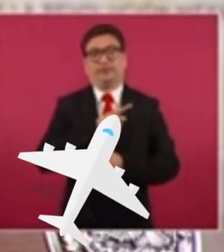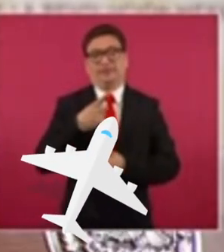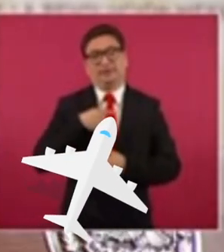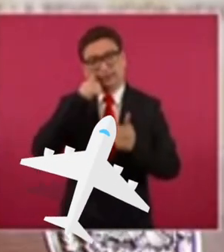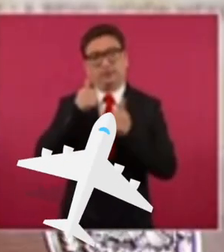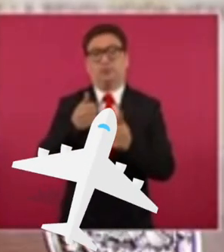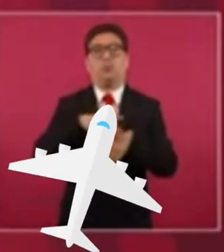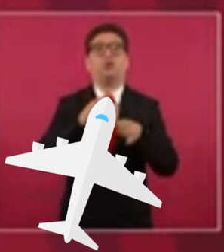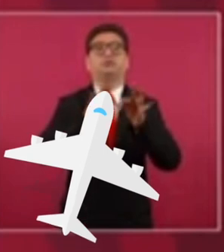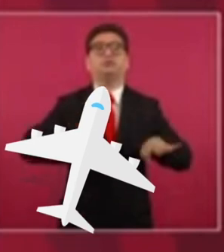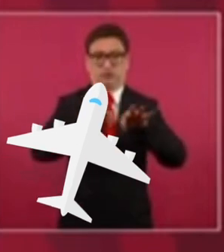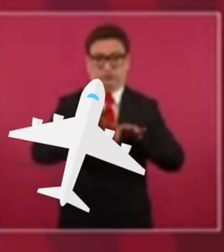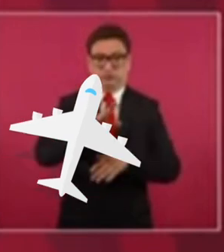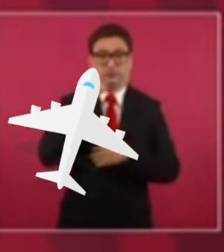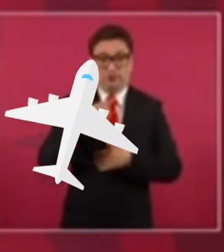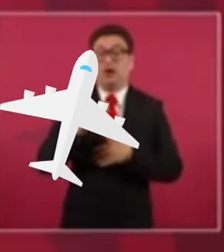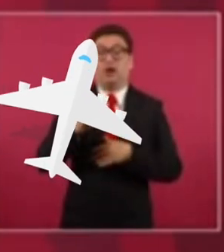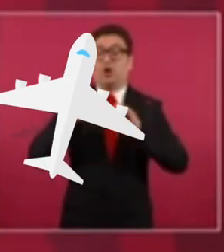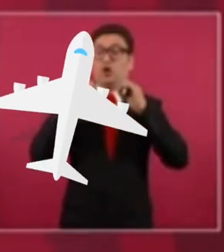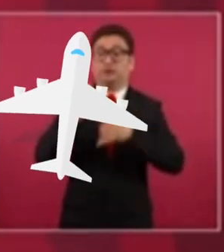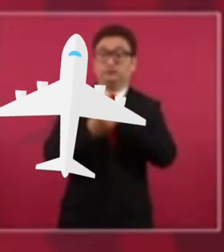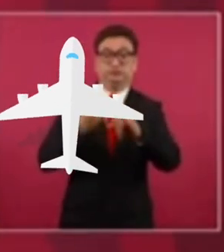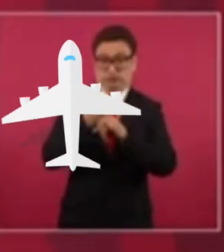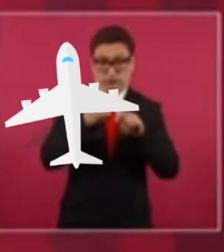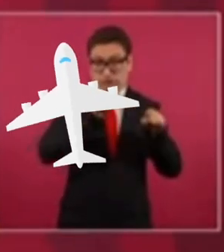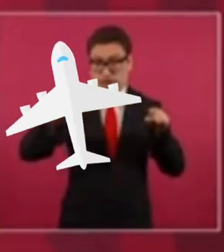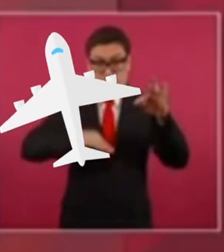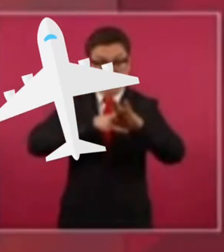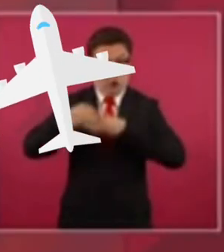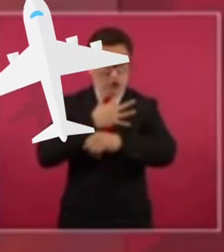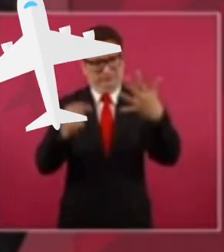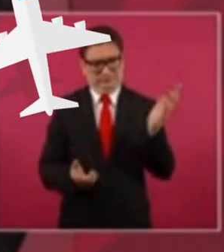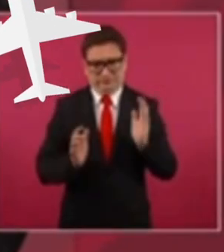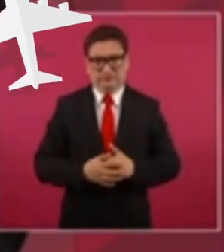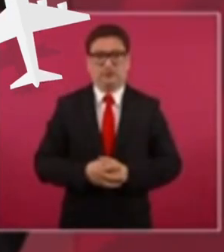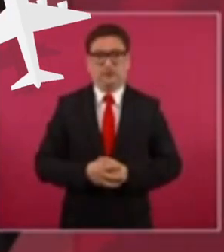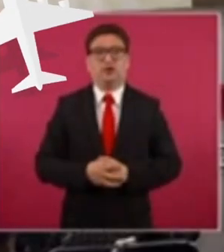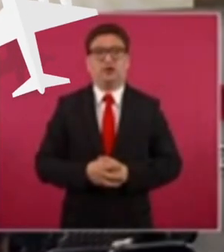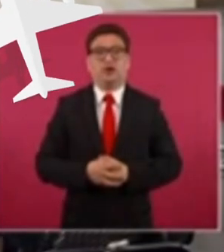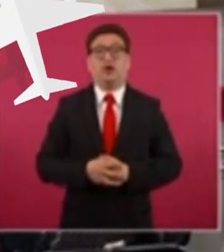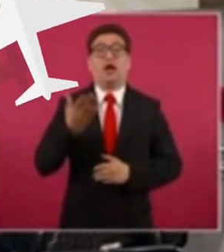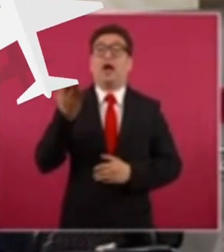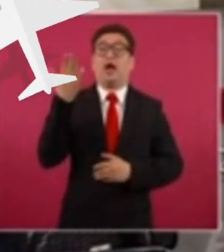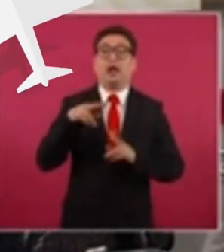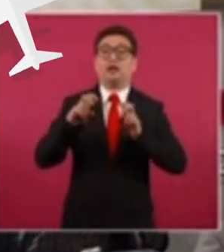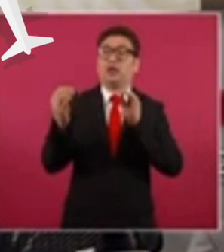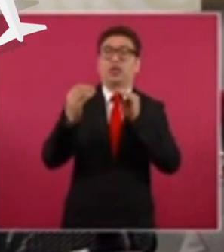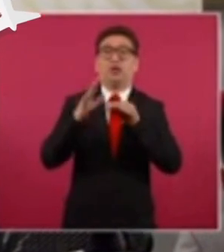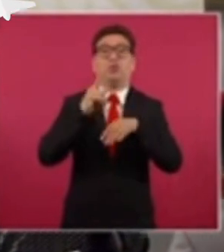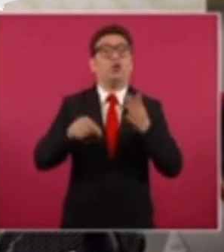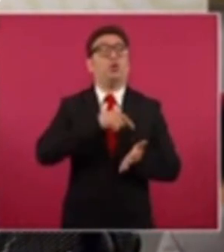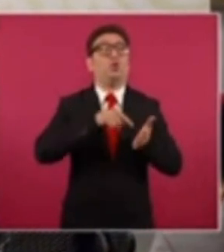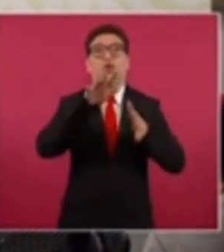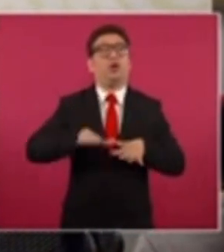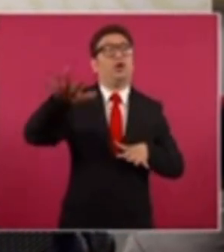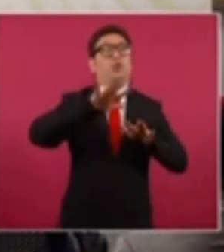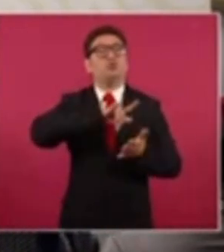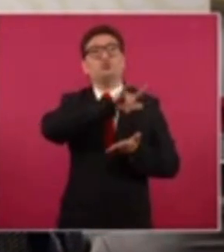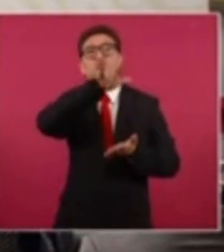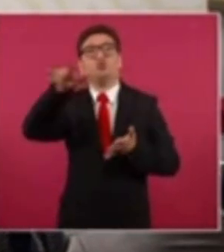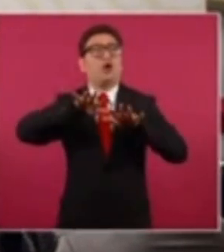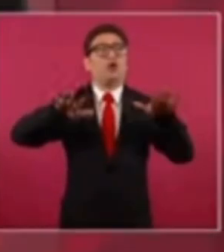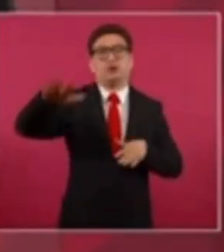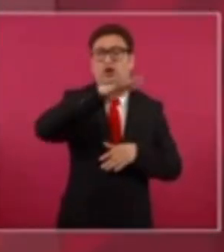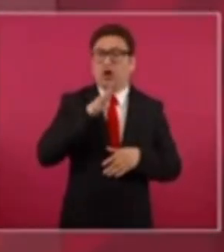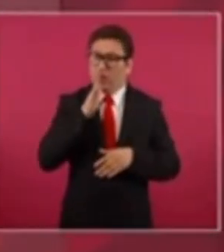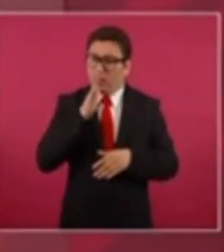esto es importante, que no todas las organizaciones internacionales son honestas. Cuando se estaba discutiendo lo del espacio aéreo y decían